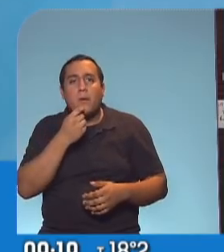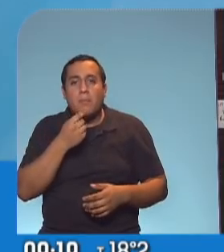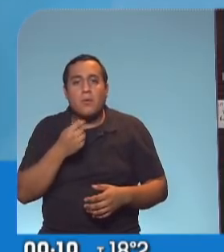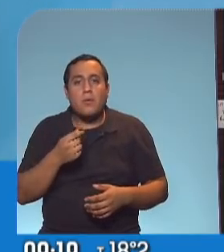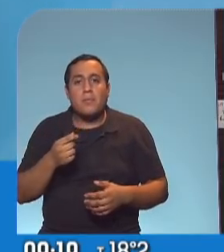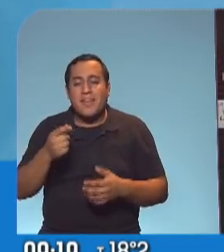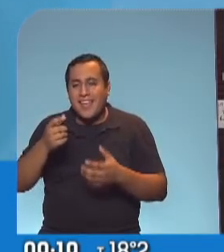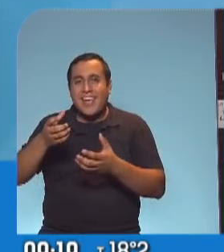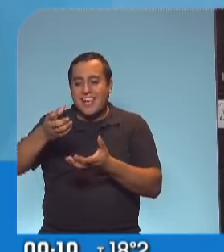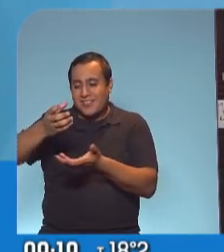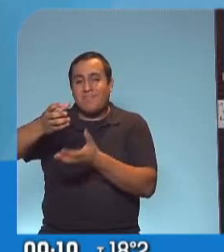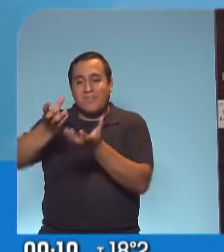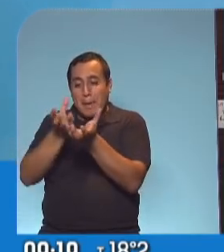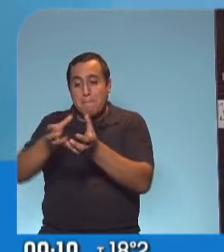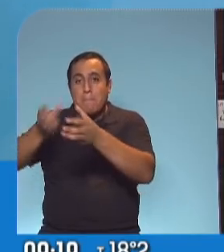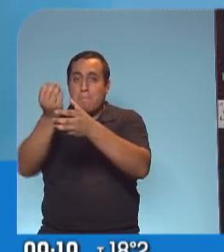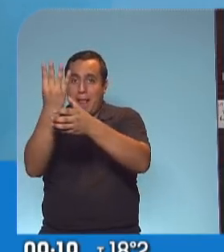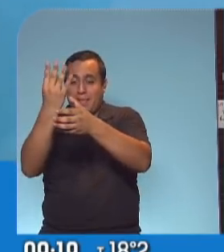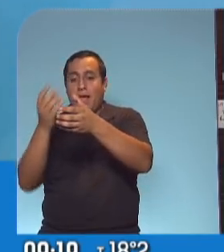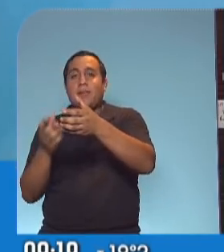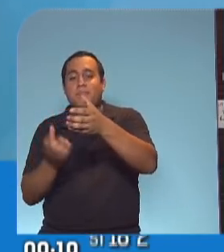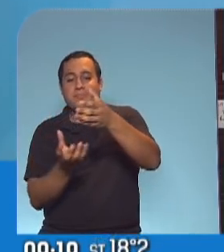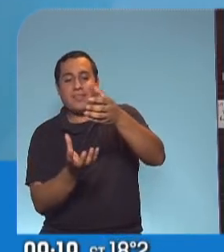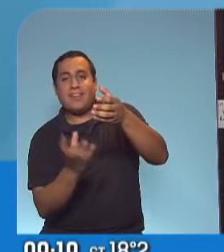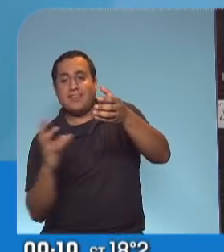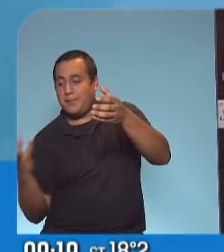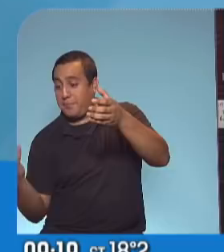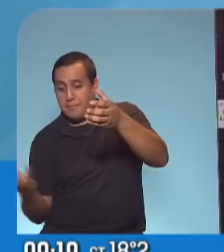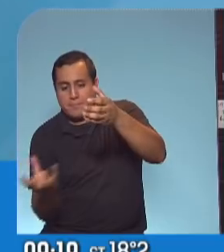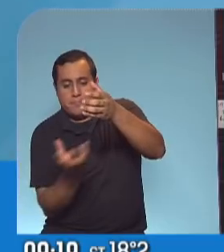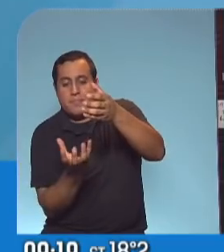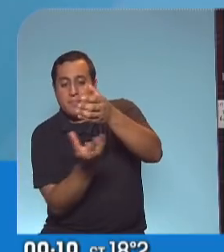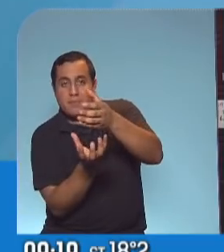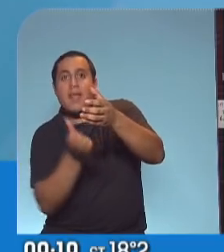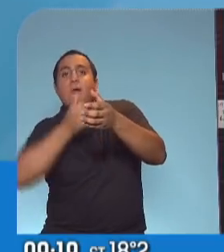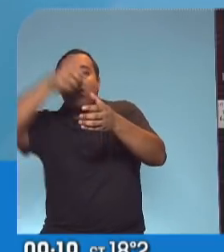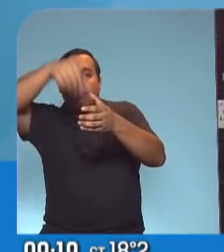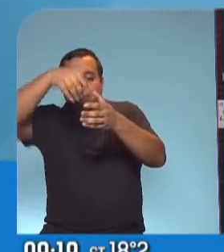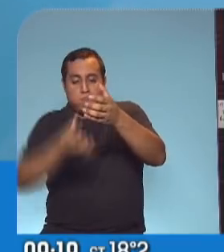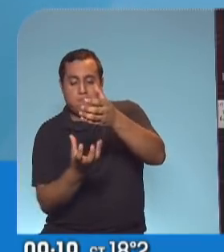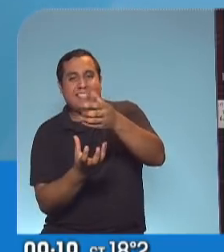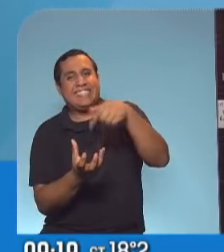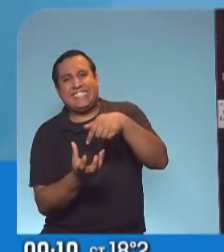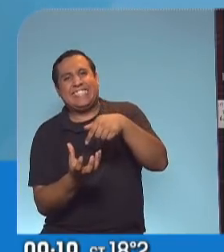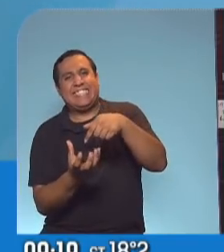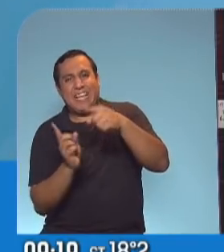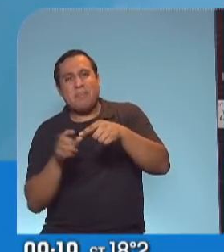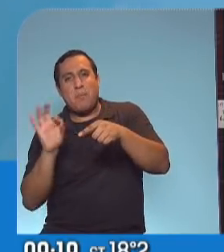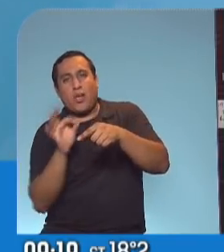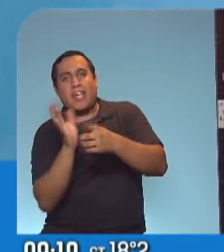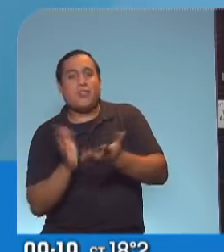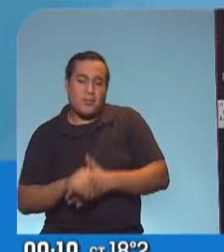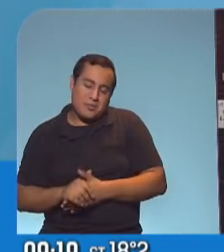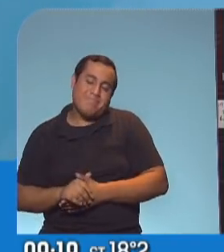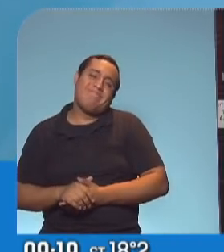abajo, que generalmente retiene agua. Eso es un criadero de mosquitos. Depositar arena o comprar geles que pueden venir, pero